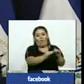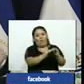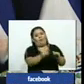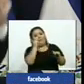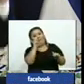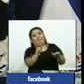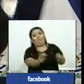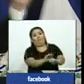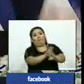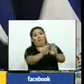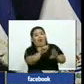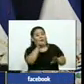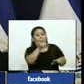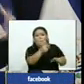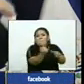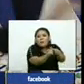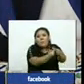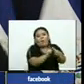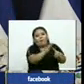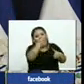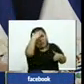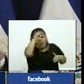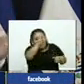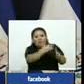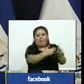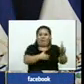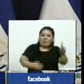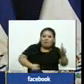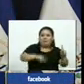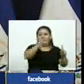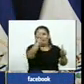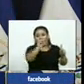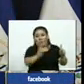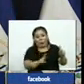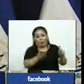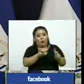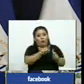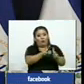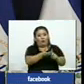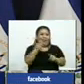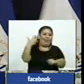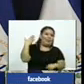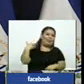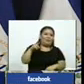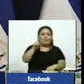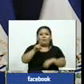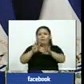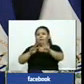¿no? Porque estaba en su salsa ahí en Cuba con Maduro y con todos los líderes de los 80s,